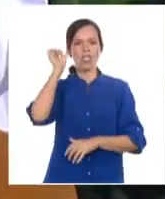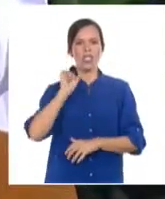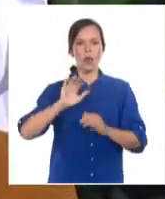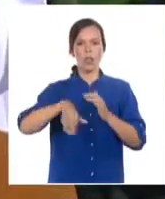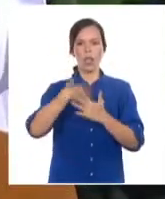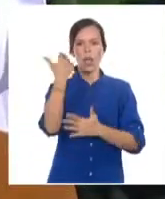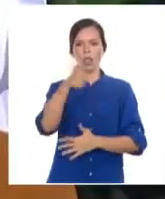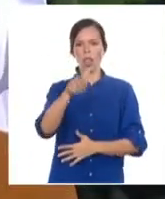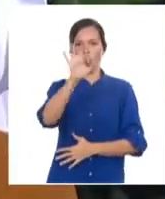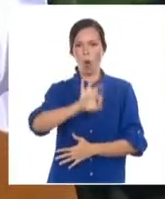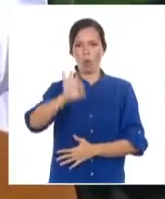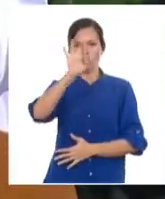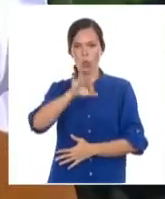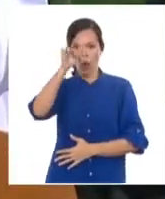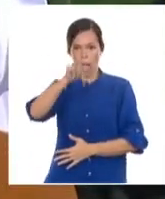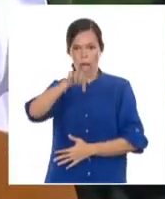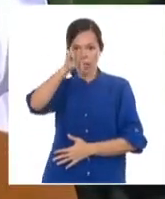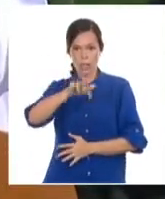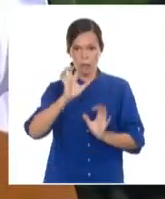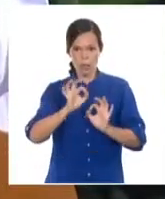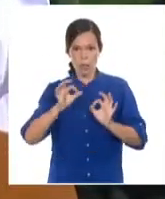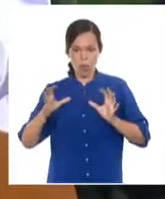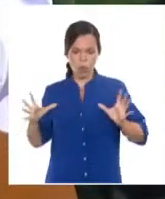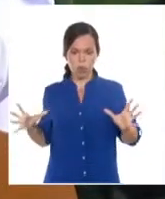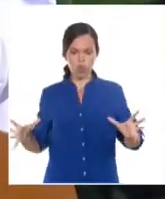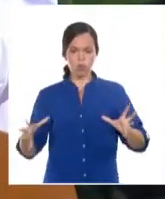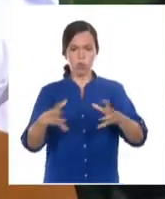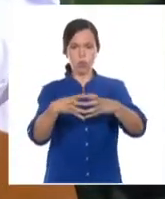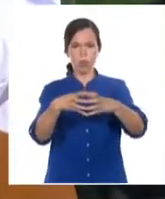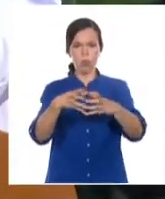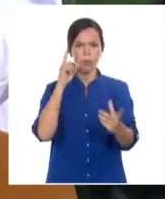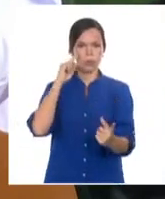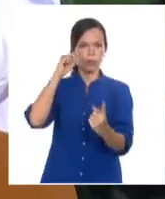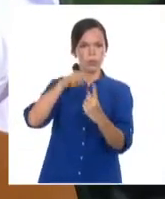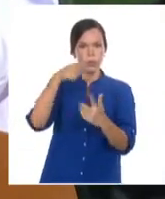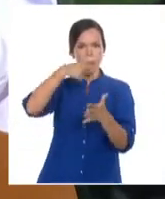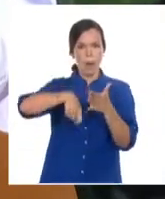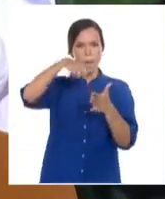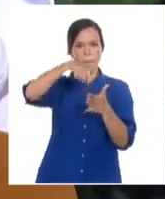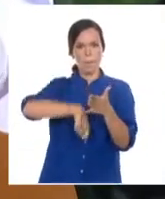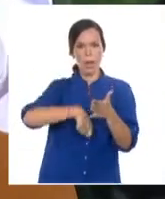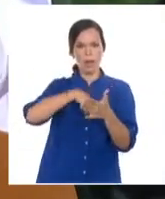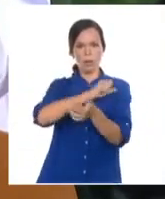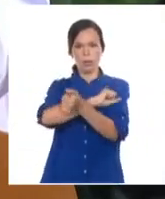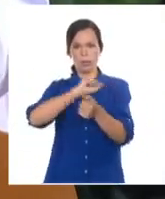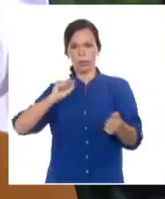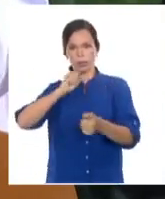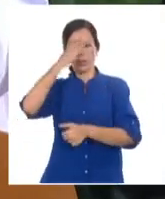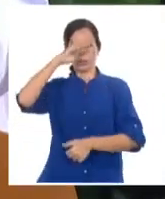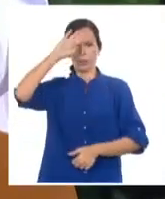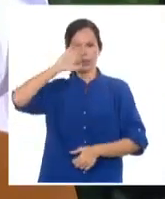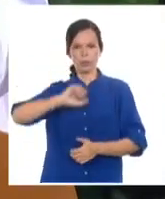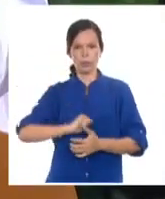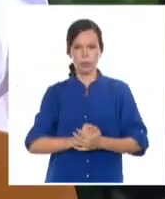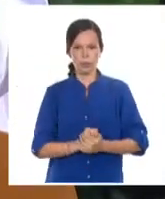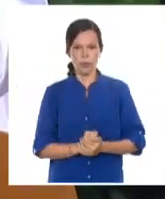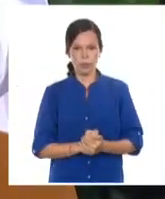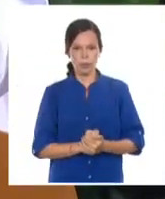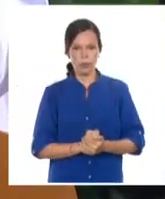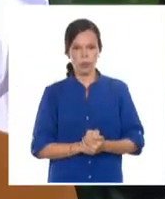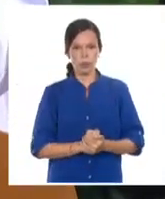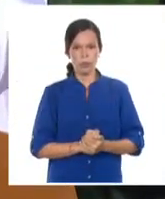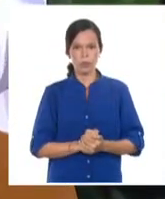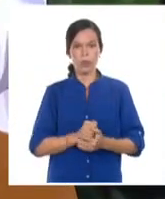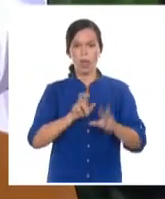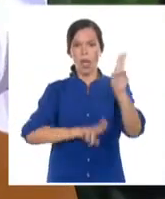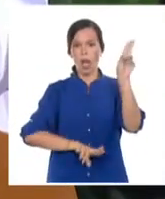aquí con la determinación de tomar las armas por la independencia de cuba El alzamiento que se había pactado para el 14